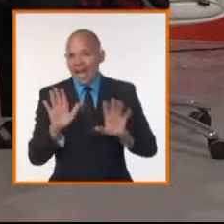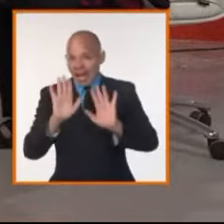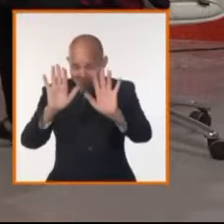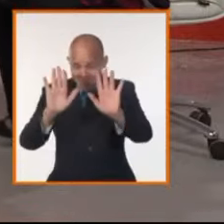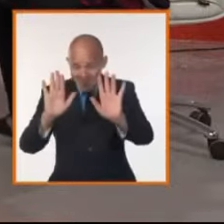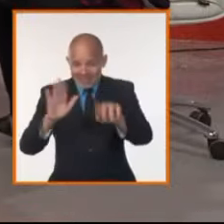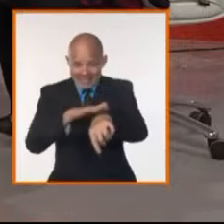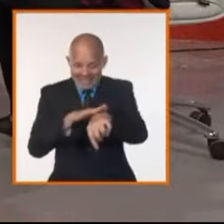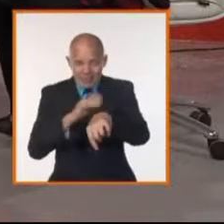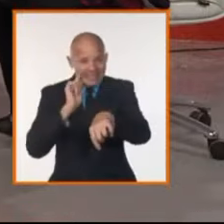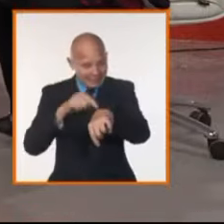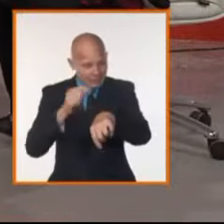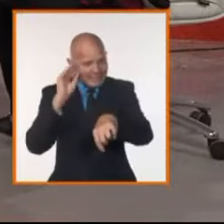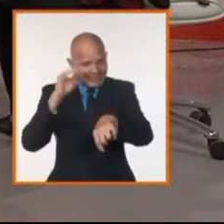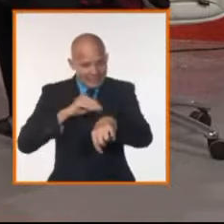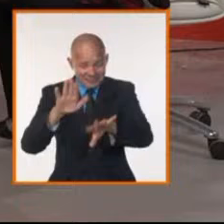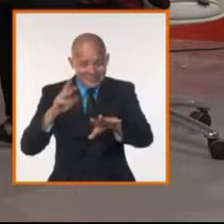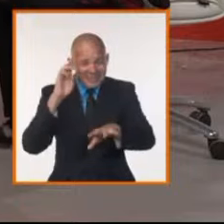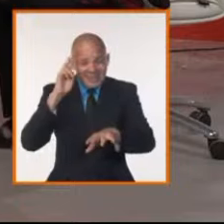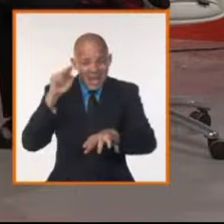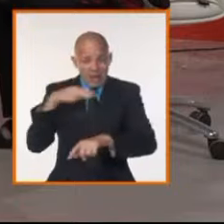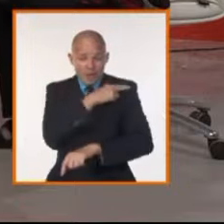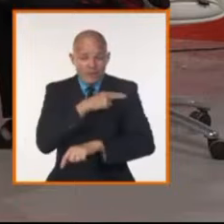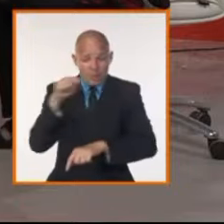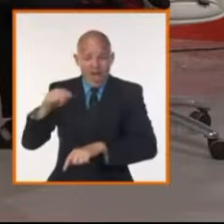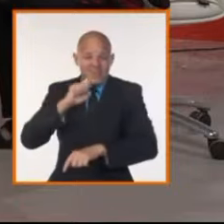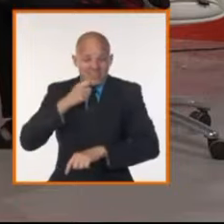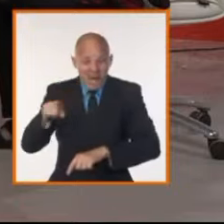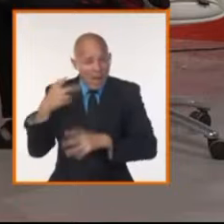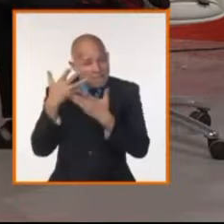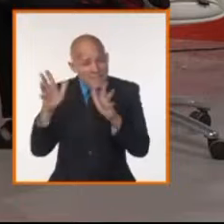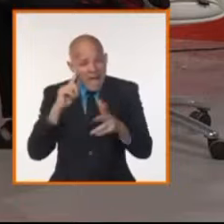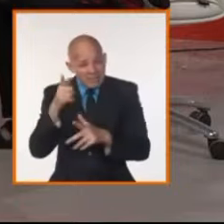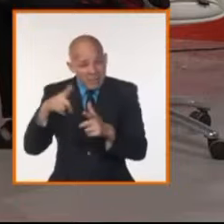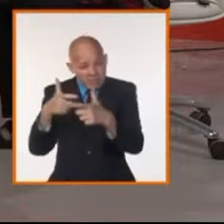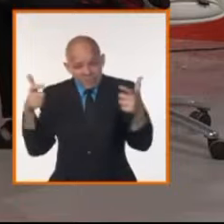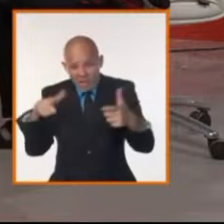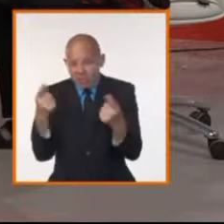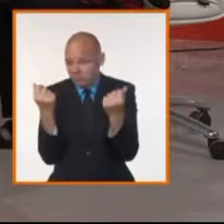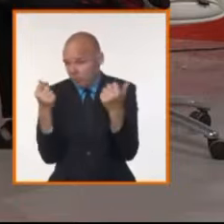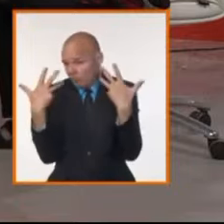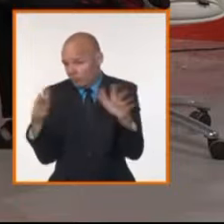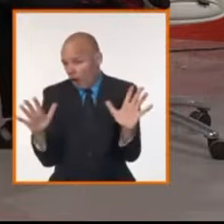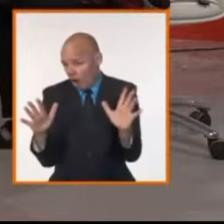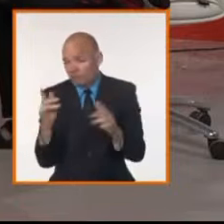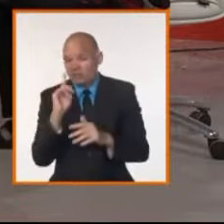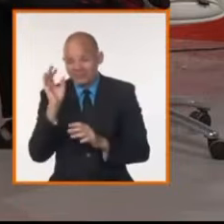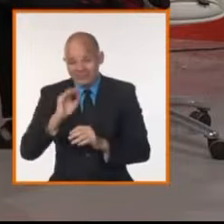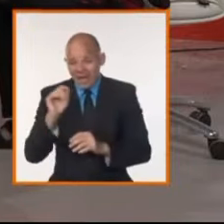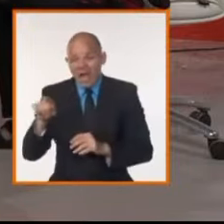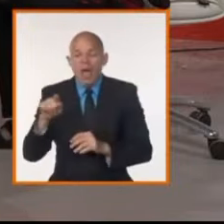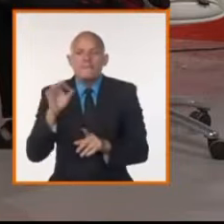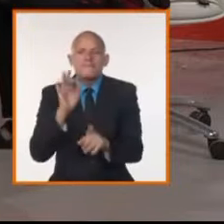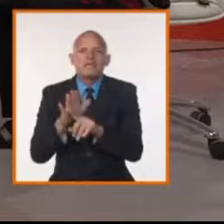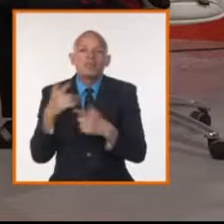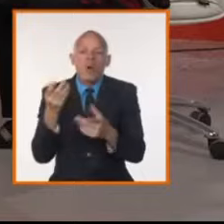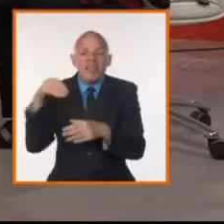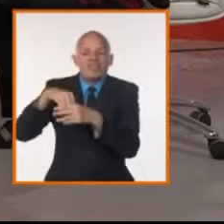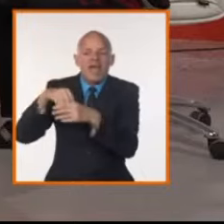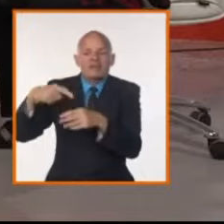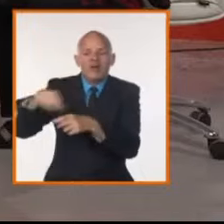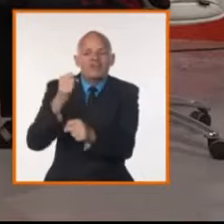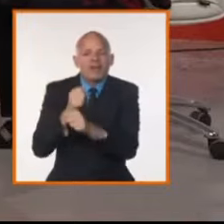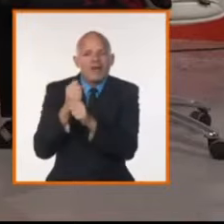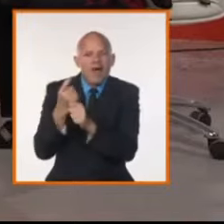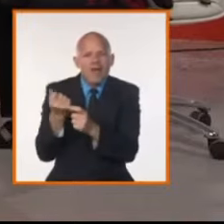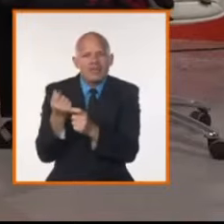que la mayoría de los congresistas en Estados Unidos son millonarios y la mayoría de estos se hacen millonarios adentro del Congreso es